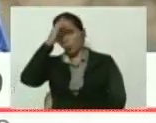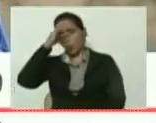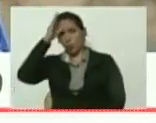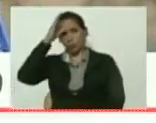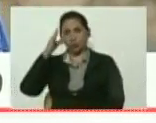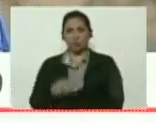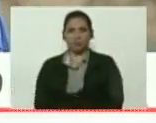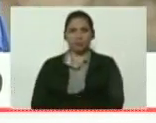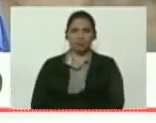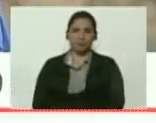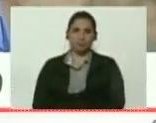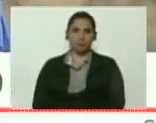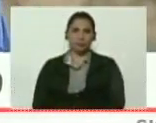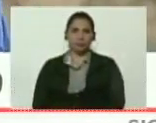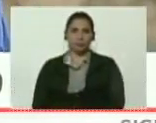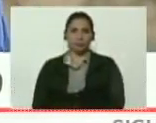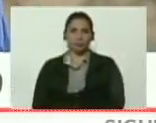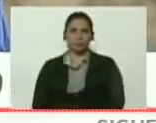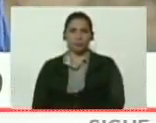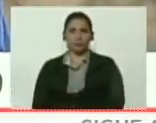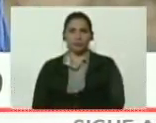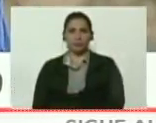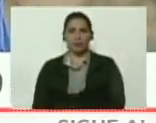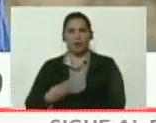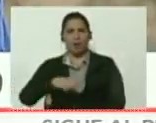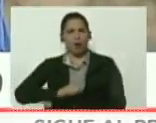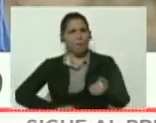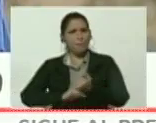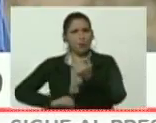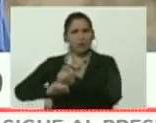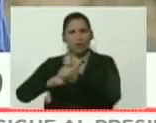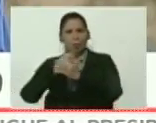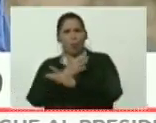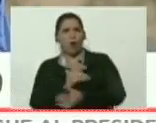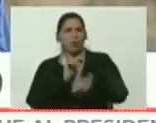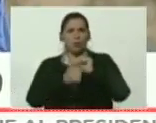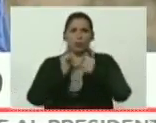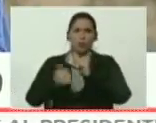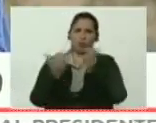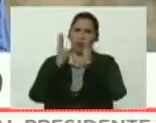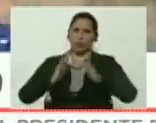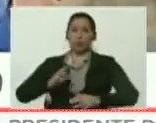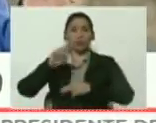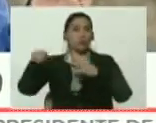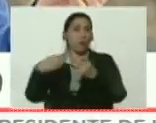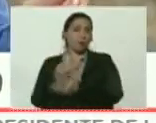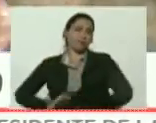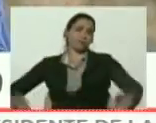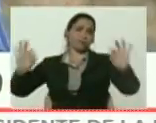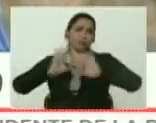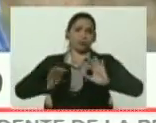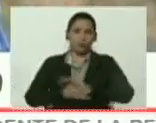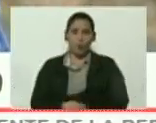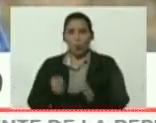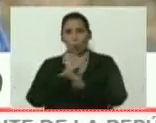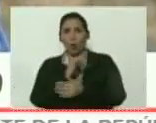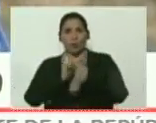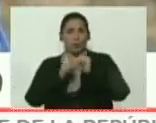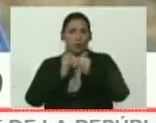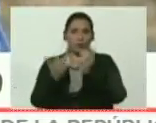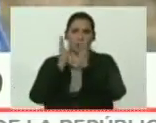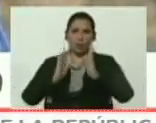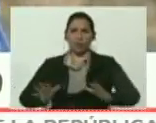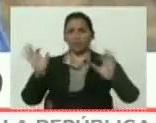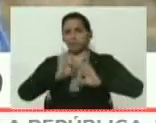conciencia. Que nos apoyaran en unos juegos deportivos estudiantiles. No existían los juegos deportivos